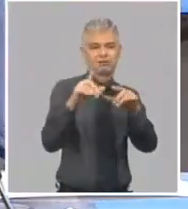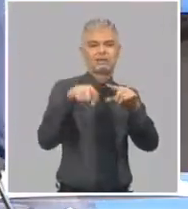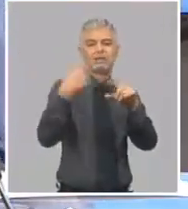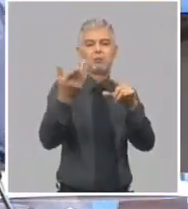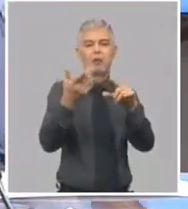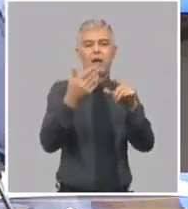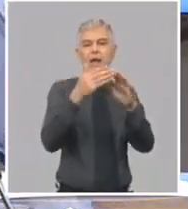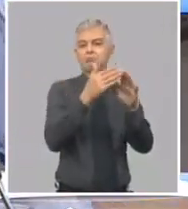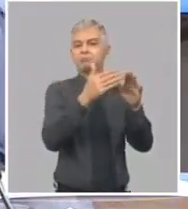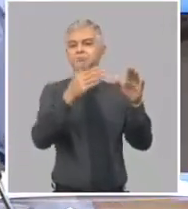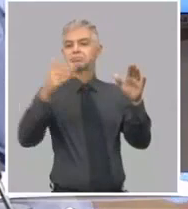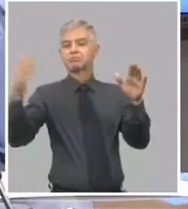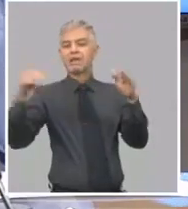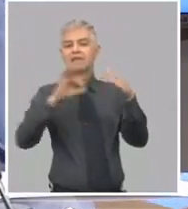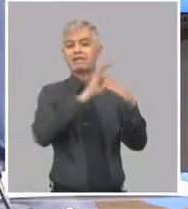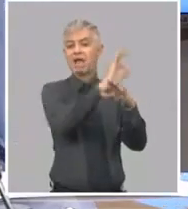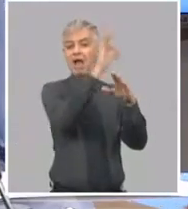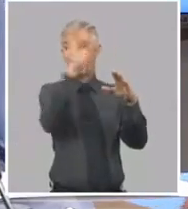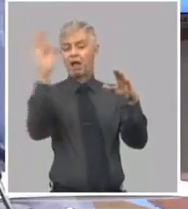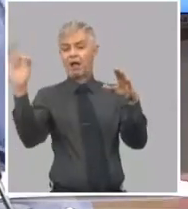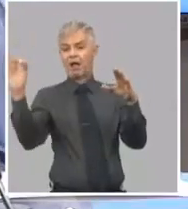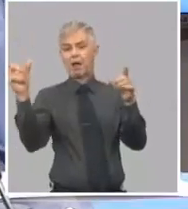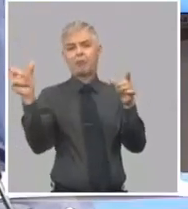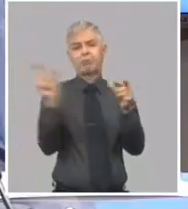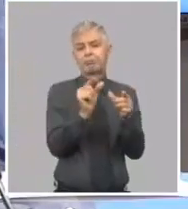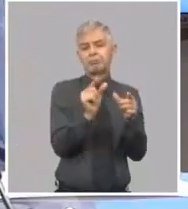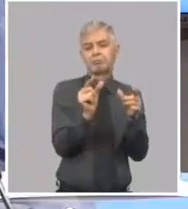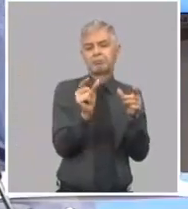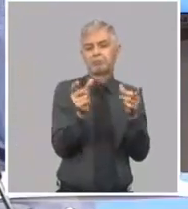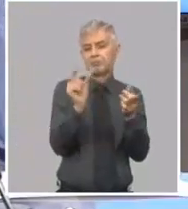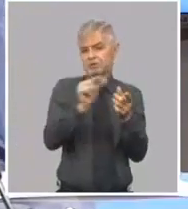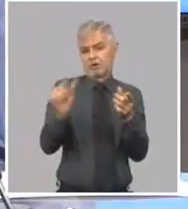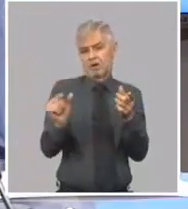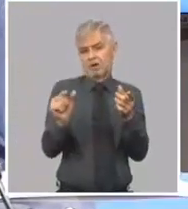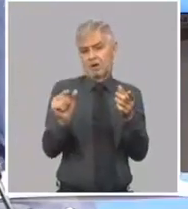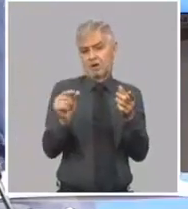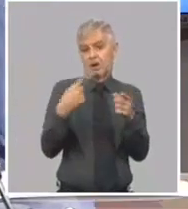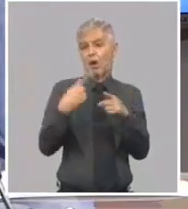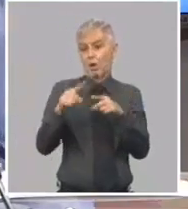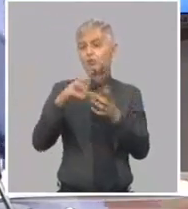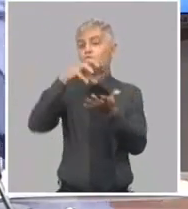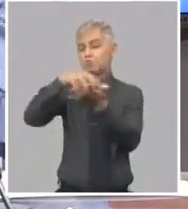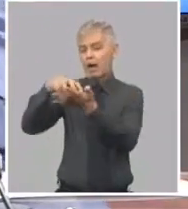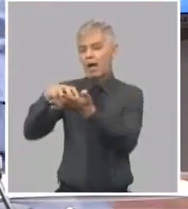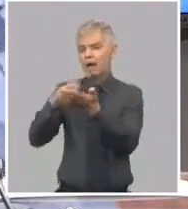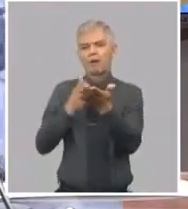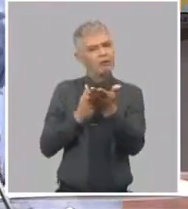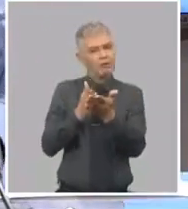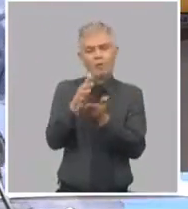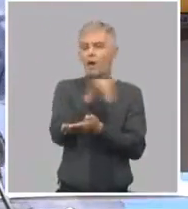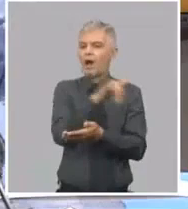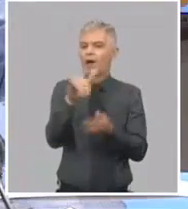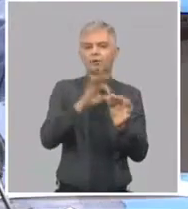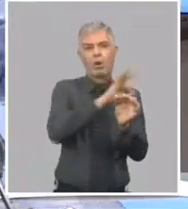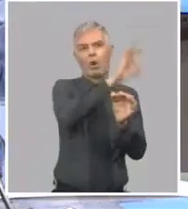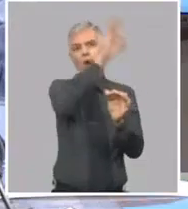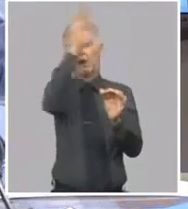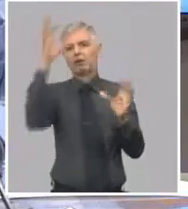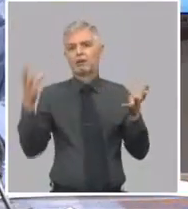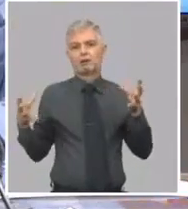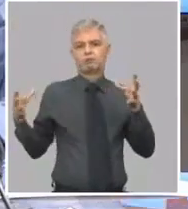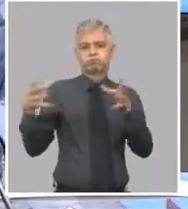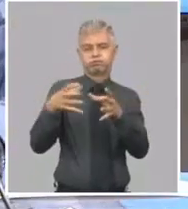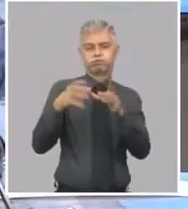en algunas rutas disminuye en otras no se mantiene el día entero pero estamos en eso estamos tenemos un grupo de compañeros